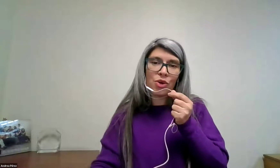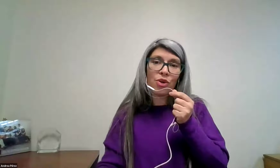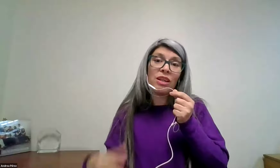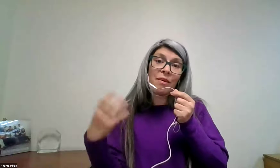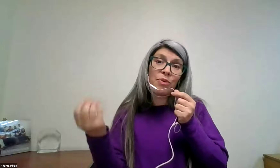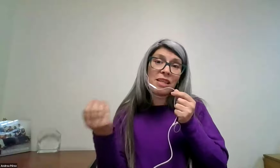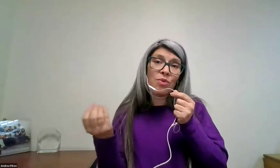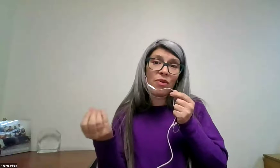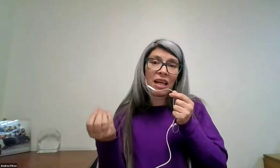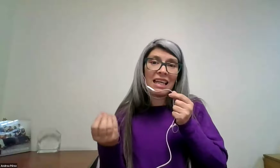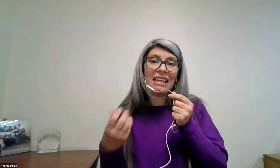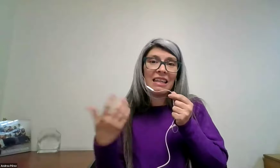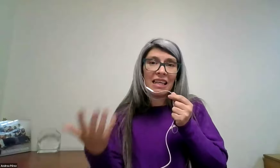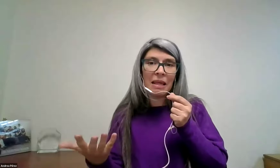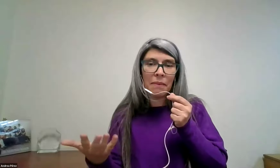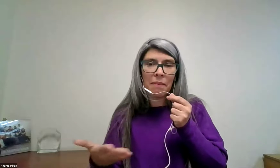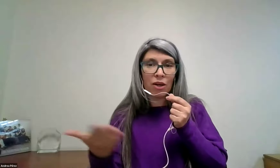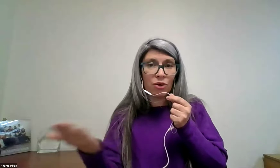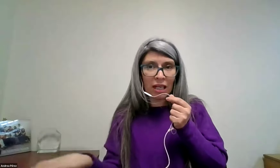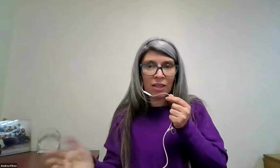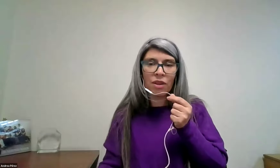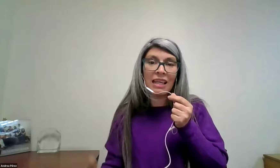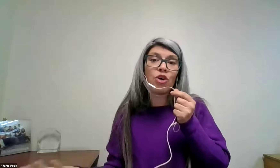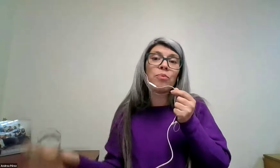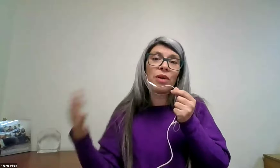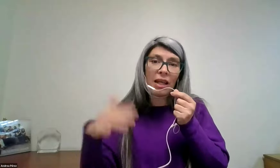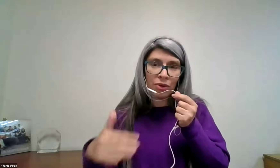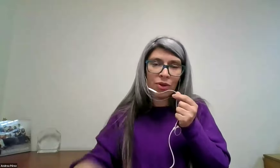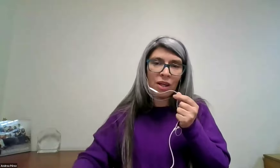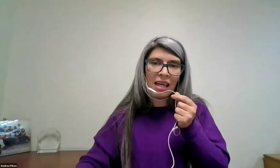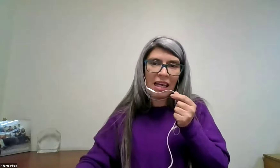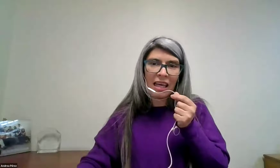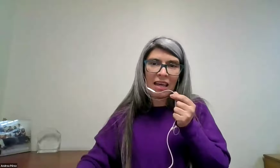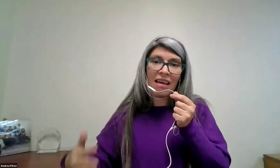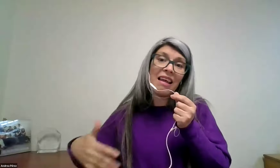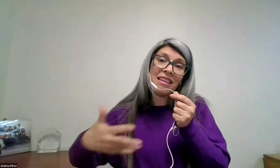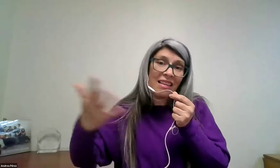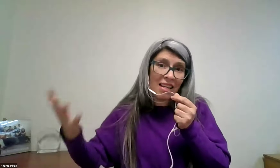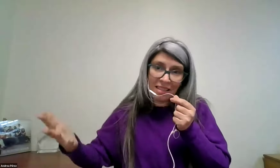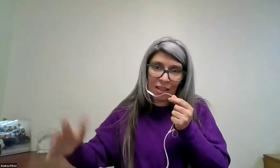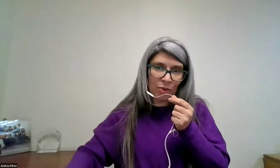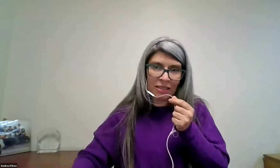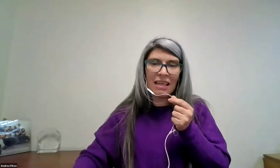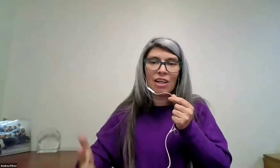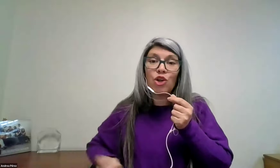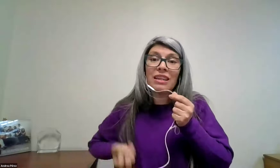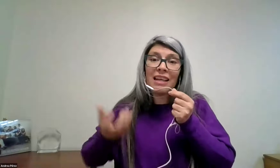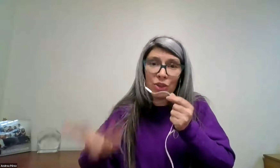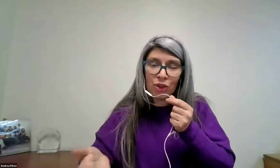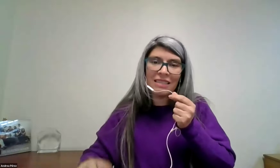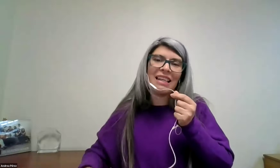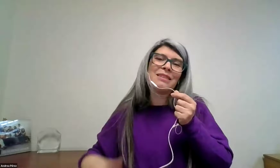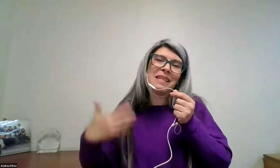niñas sordos y tal vez puede ser una buena estrategia también para los colegios de ir incorporándolo en las distintas asignaturas, ¿sí? El